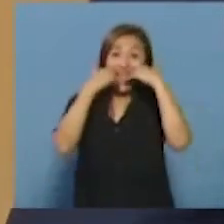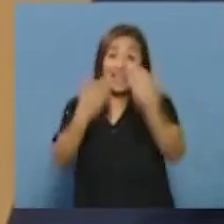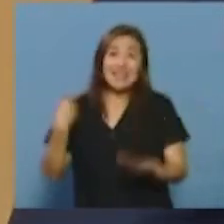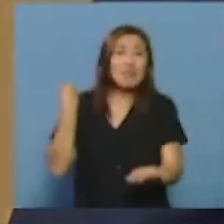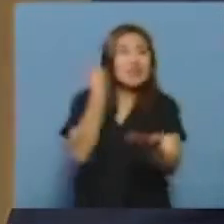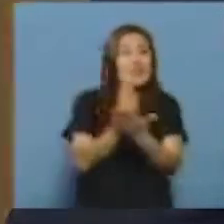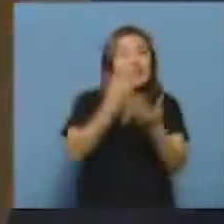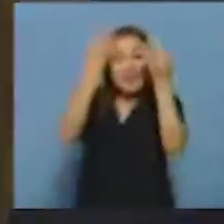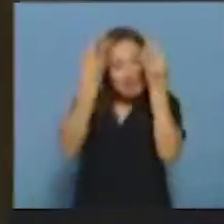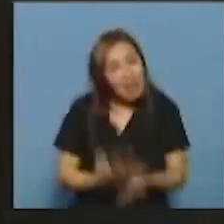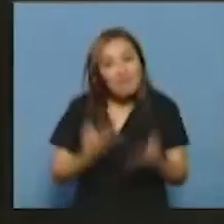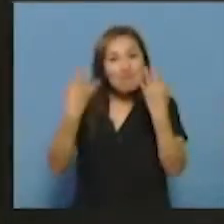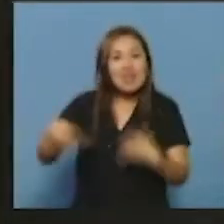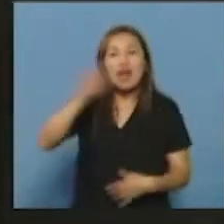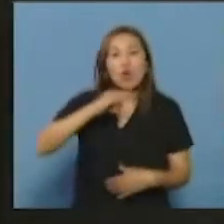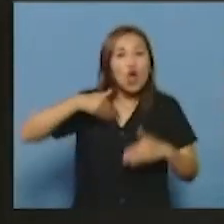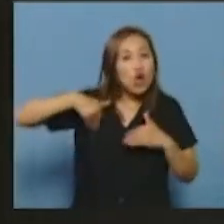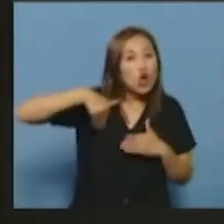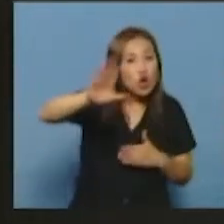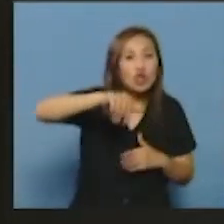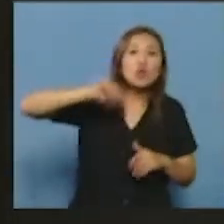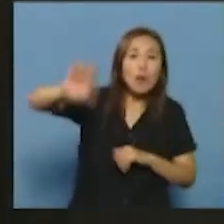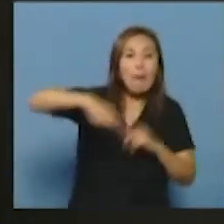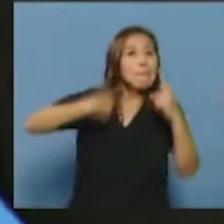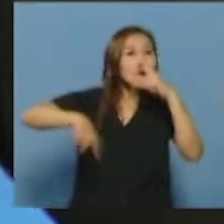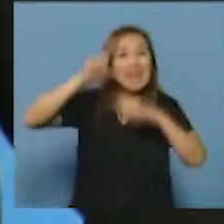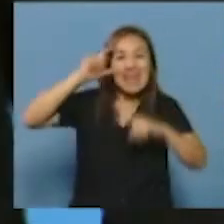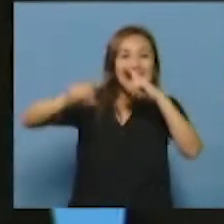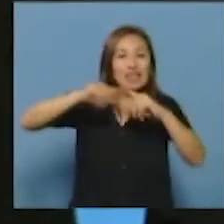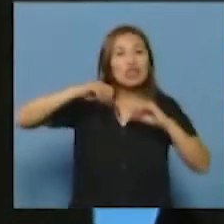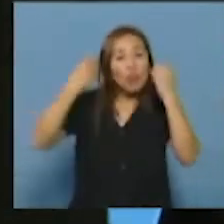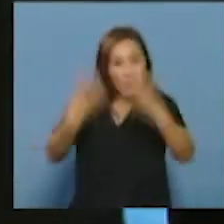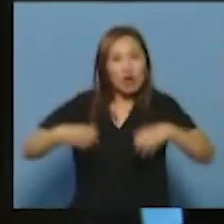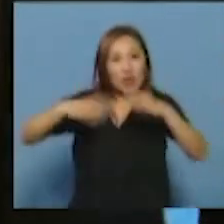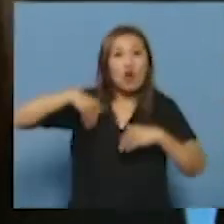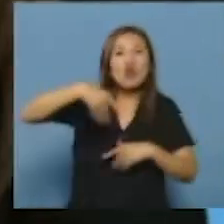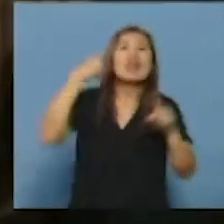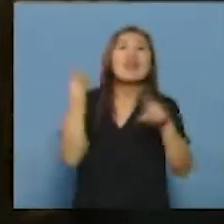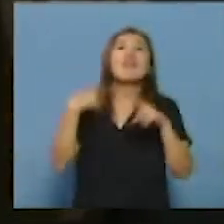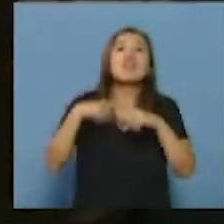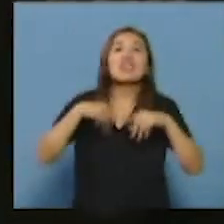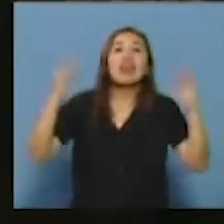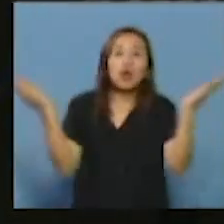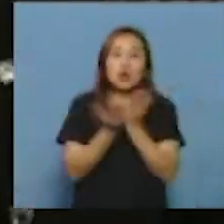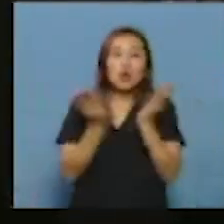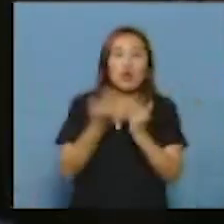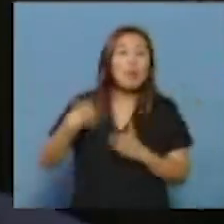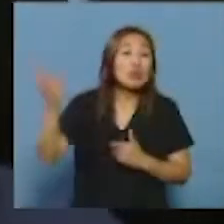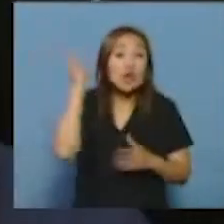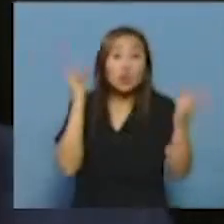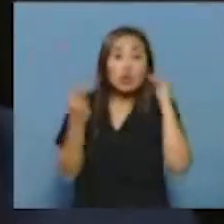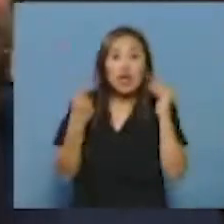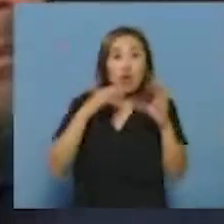representar también a la provincia de Jujuy, que sigan los éxitos y que les vaya muy bien en esta fiesta de los estudiantes. Hemos escuchado a